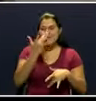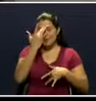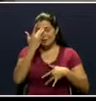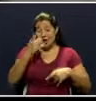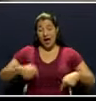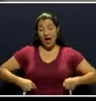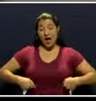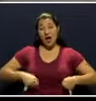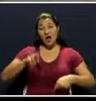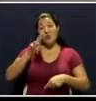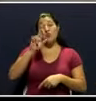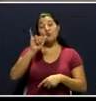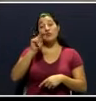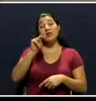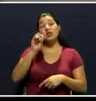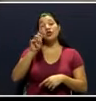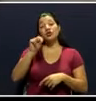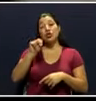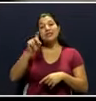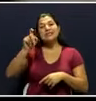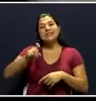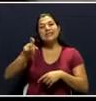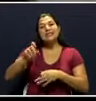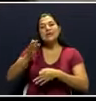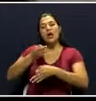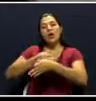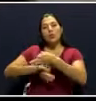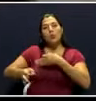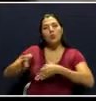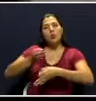que necesitan diálisis, todas estas personas